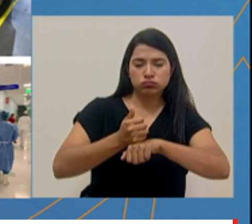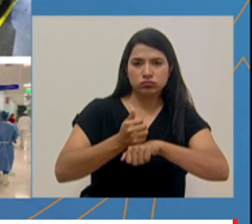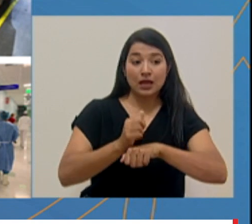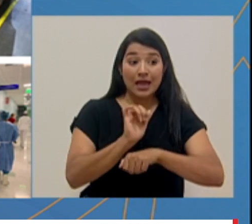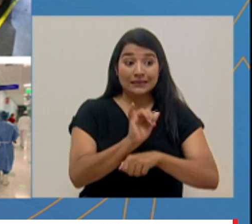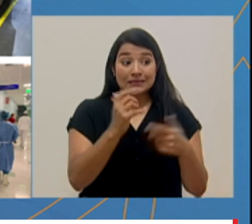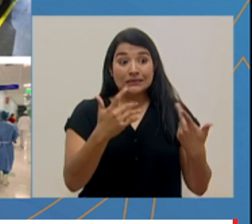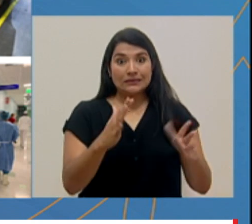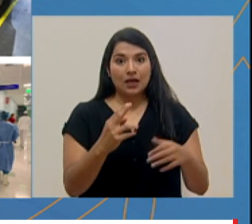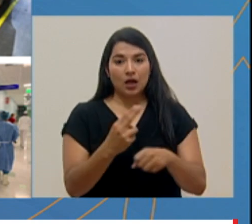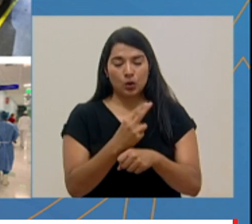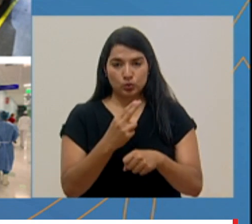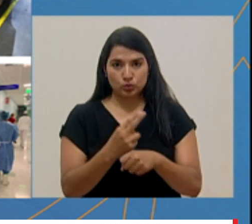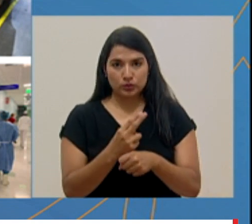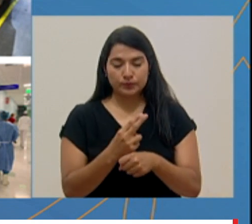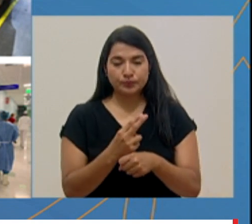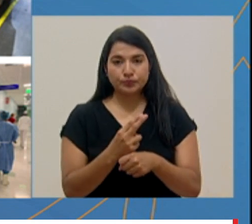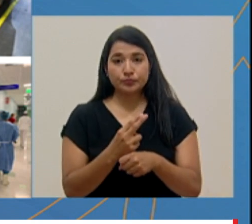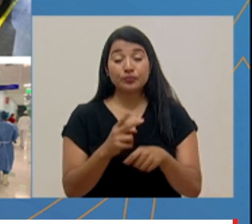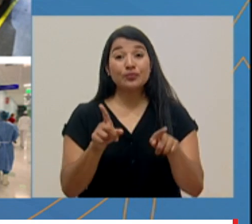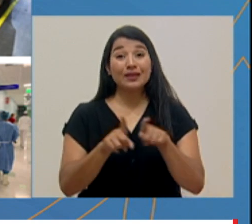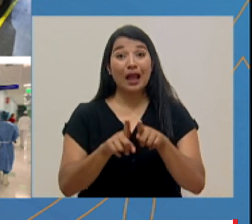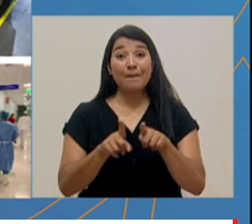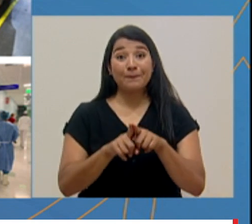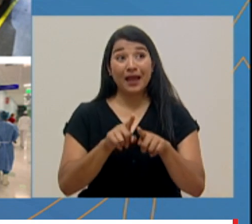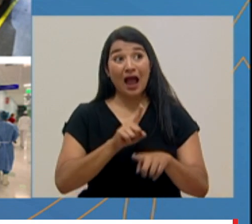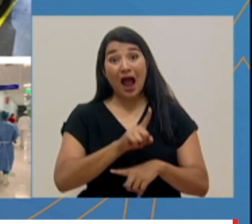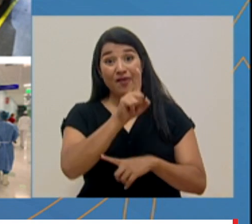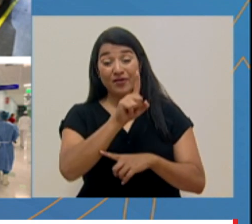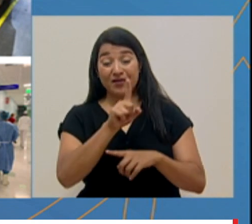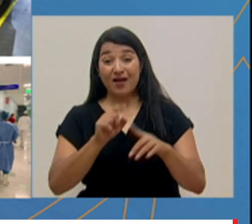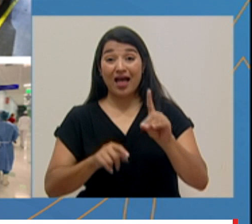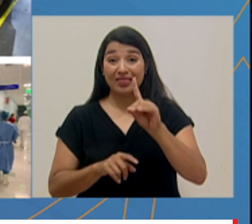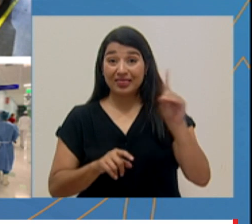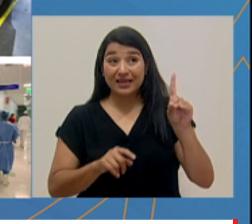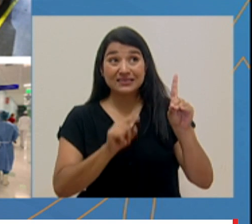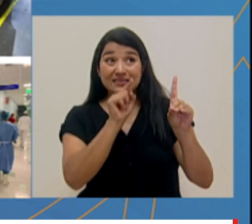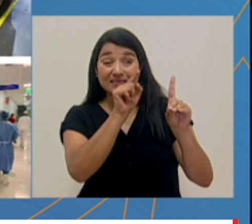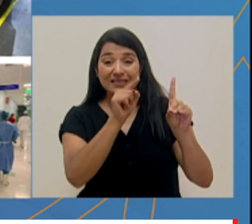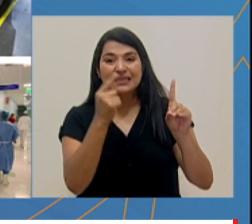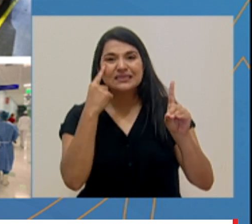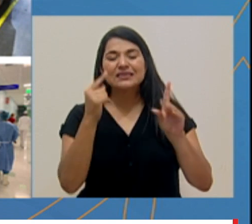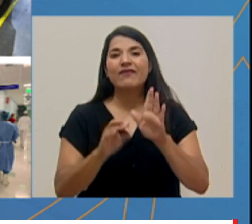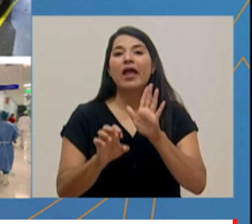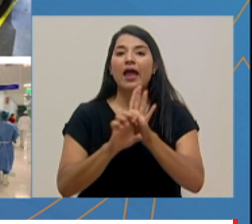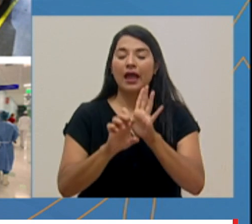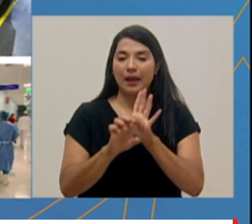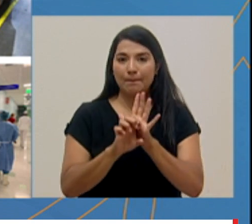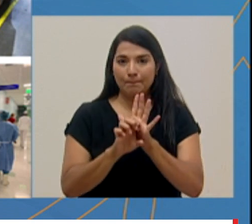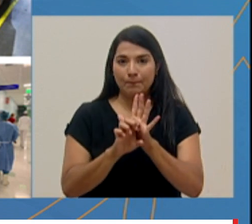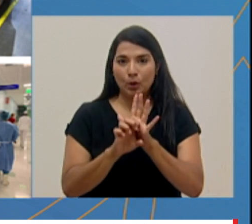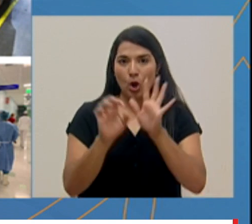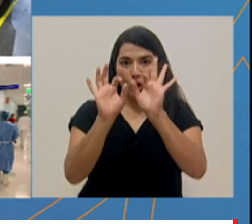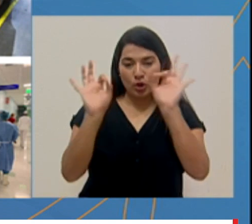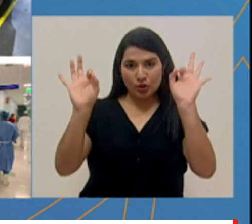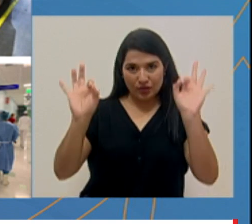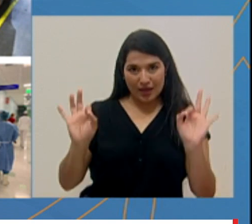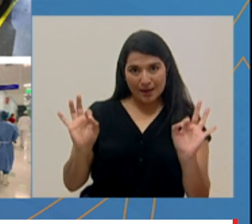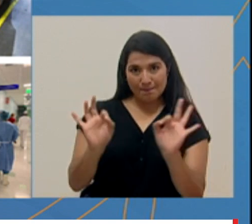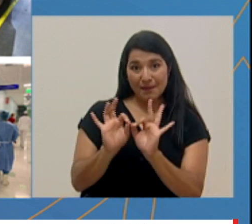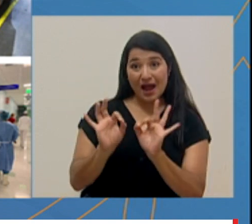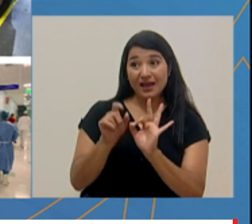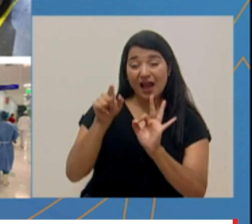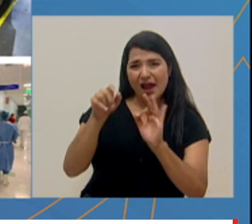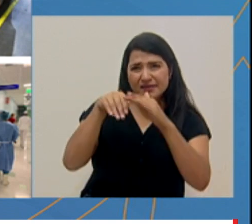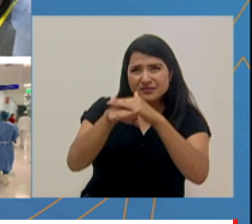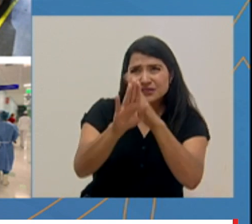siendo utilizadas. Arriba a la derecha de esta filmina es un ejemplo de una imagen de las bodegas de la Caja,